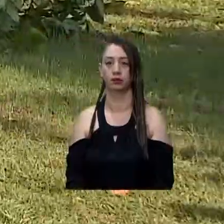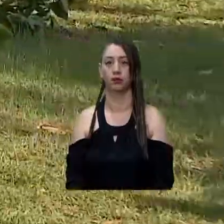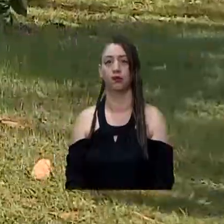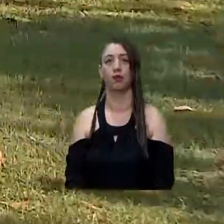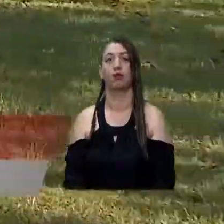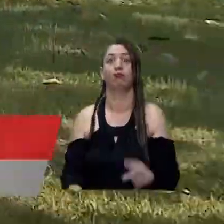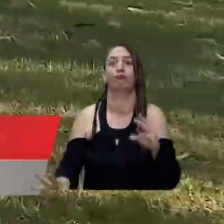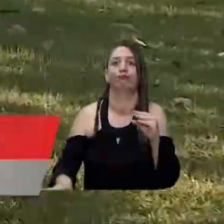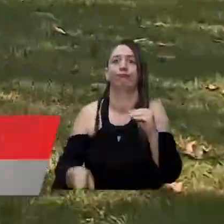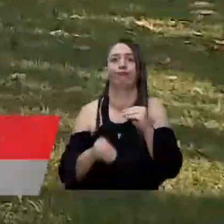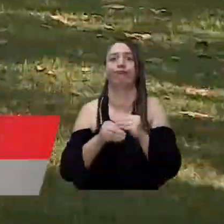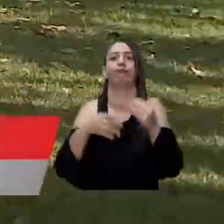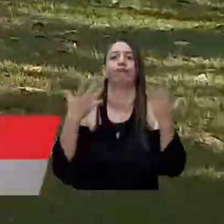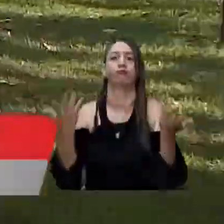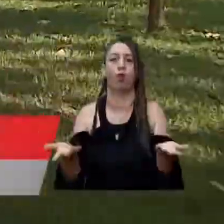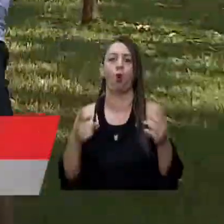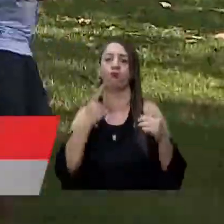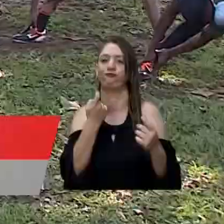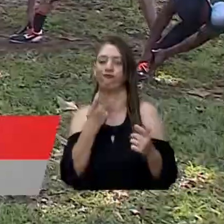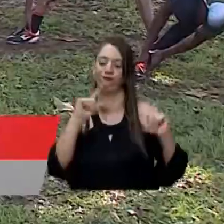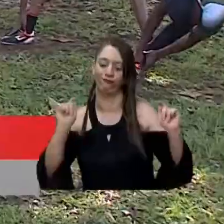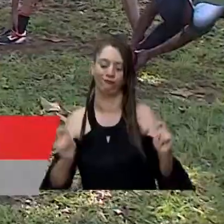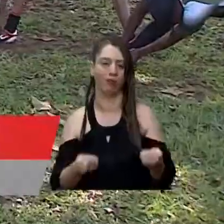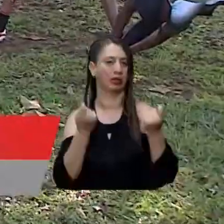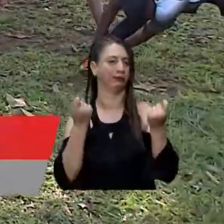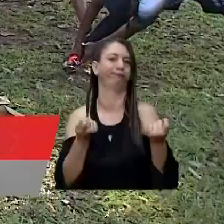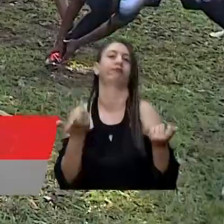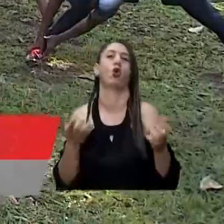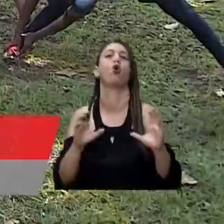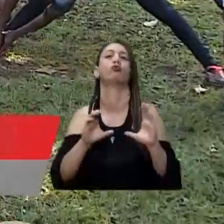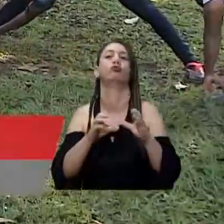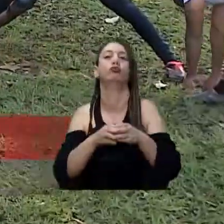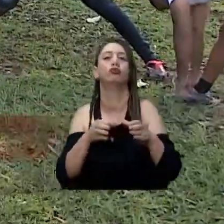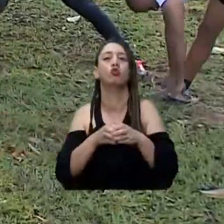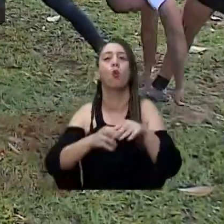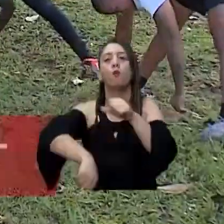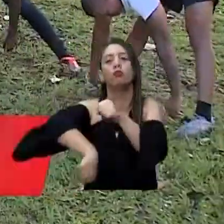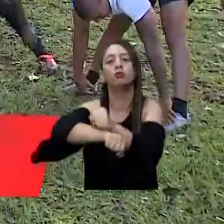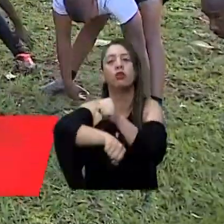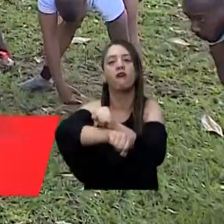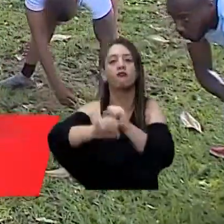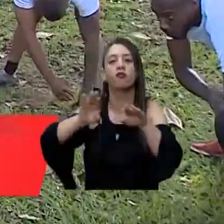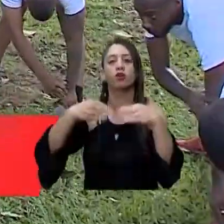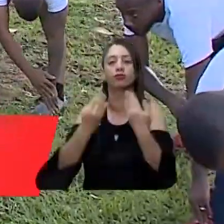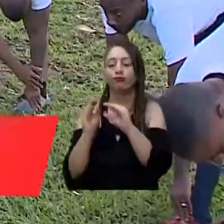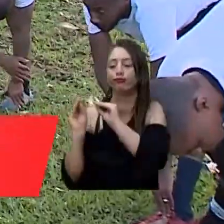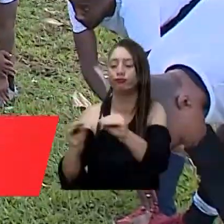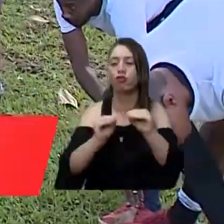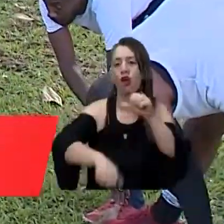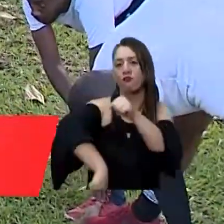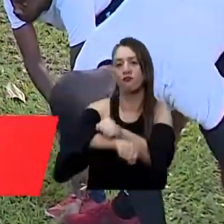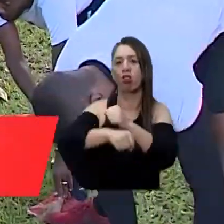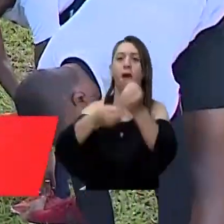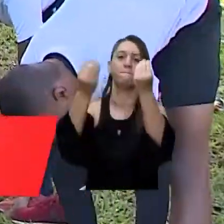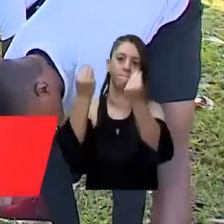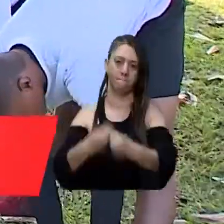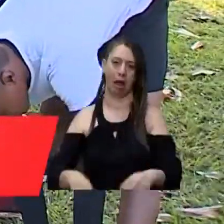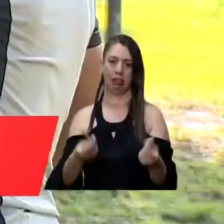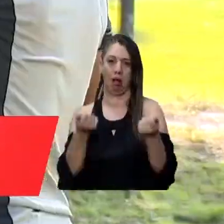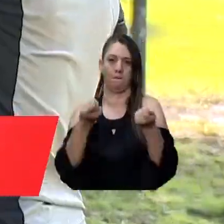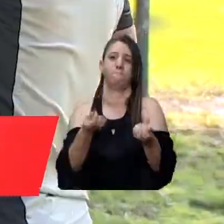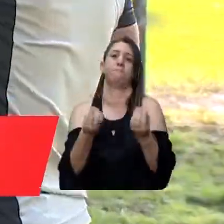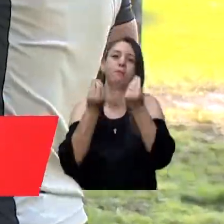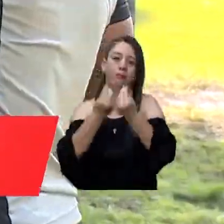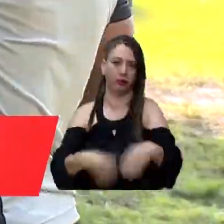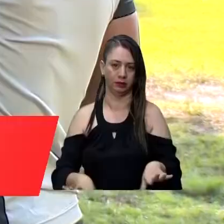Otro de los sectores que no se salvó de la pandemia son las escuelas de fútbol, pues en este año, además de las grandes pérdidas económicas, se